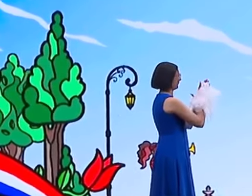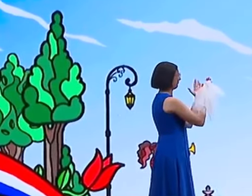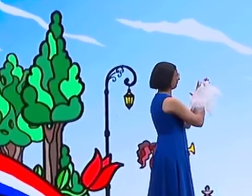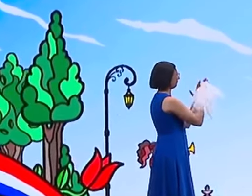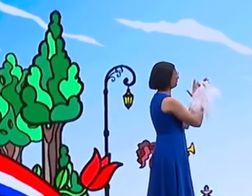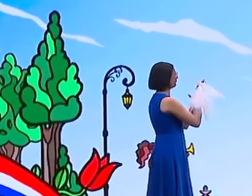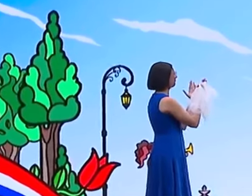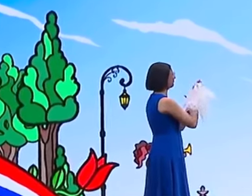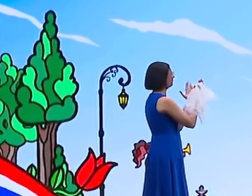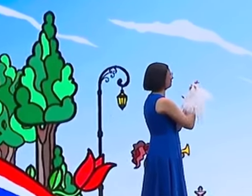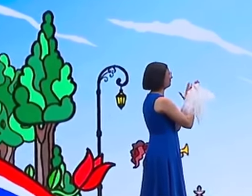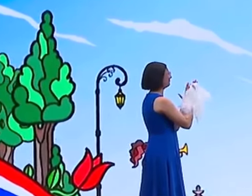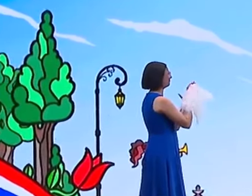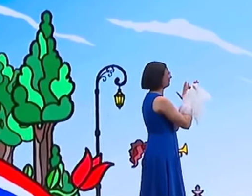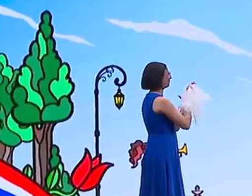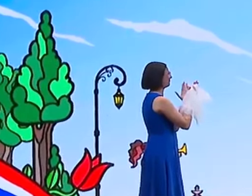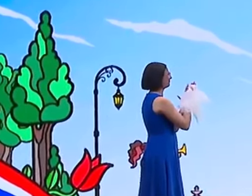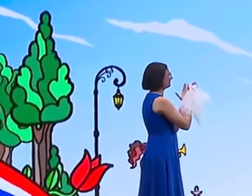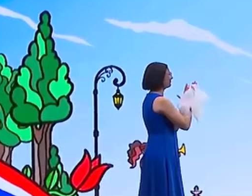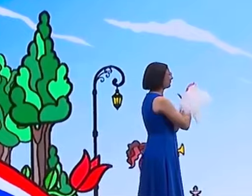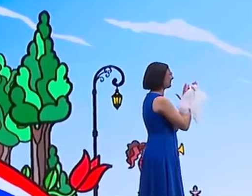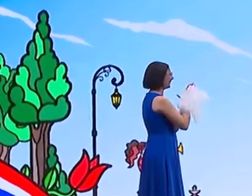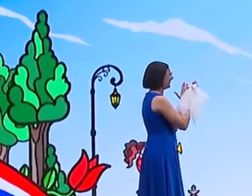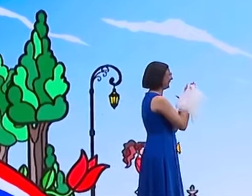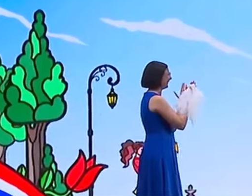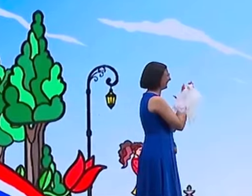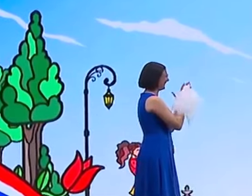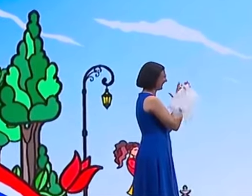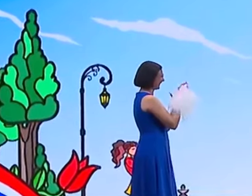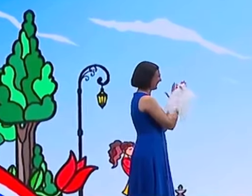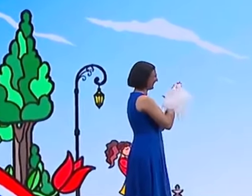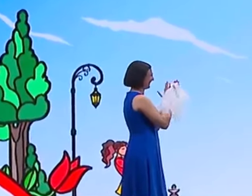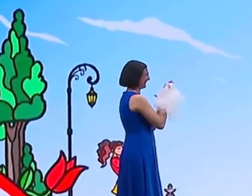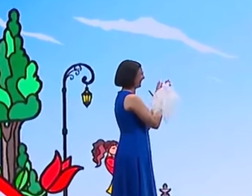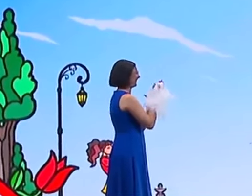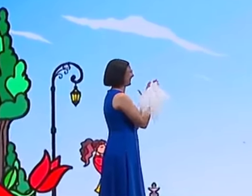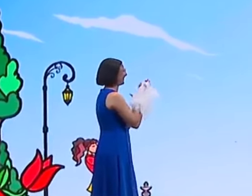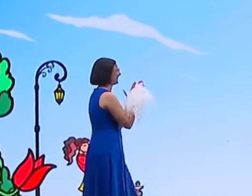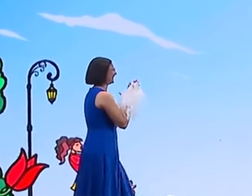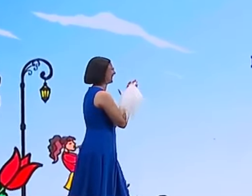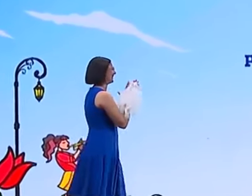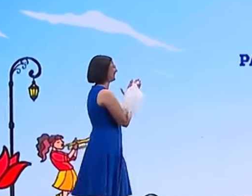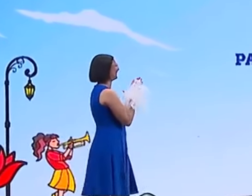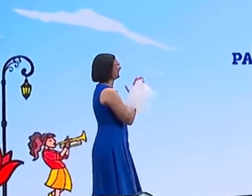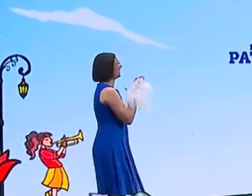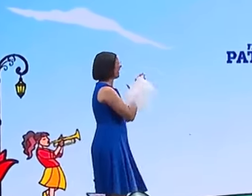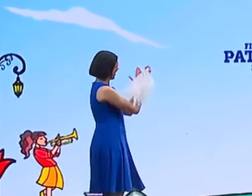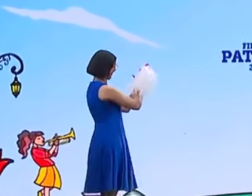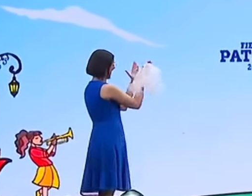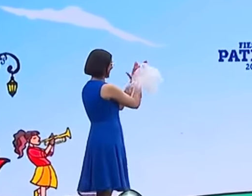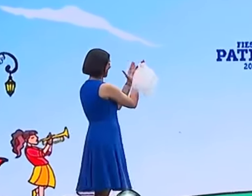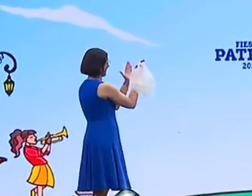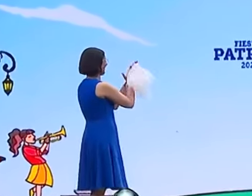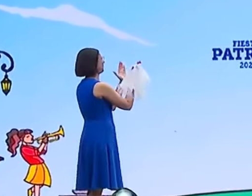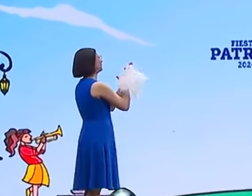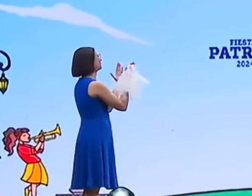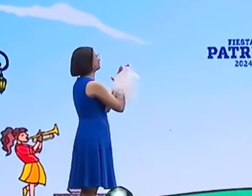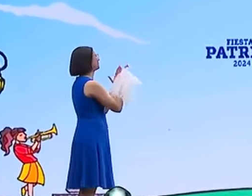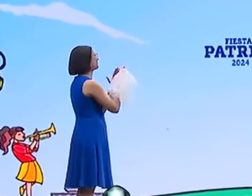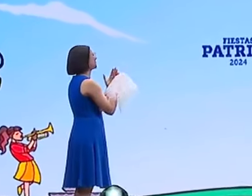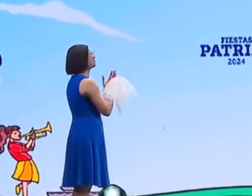veamos y escuchemos. Sí, veamos cómo están bailando y ahí vemos a la alcaldesa que se ve preciosa con ese vestido y un pañuelo muy